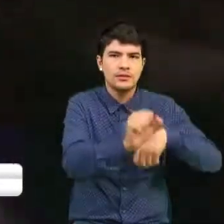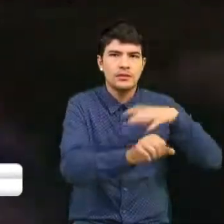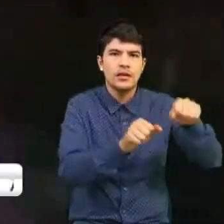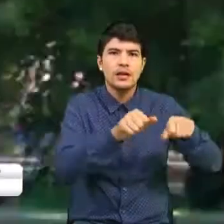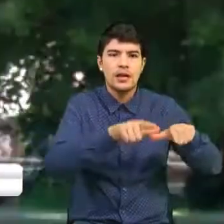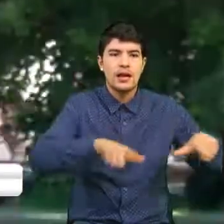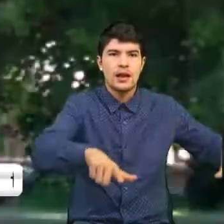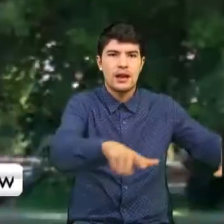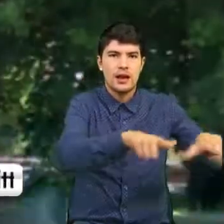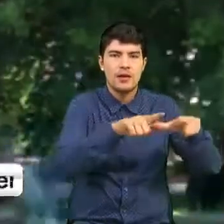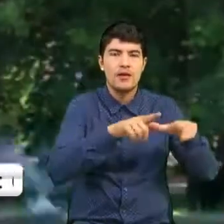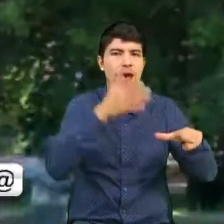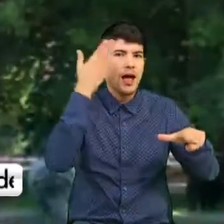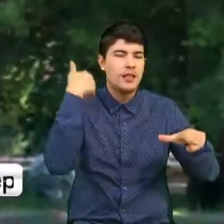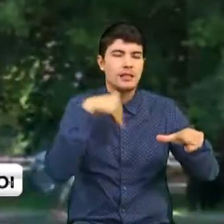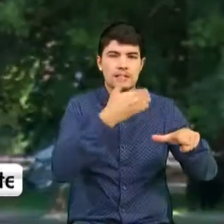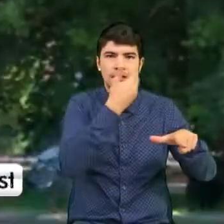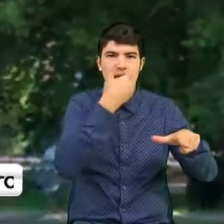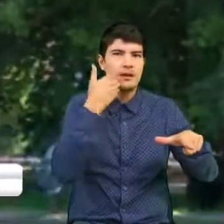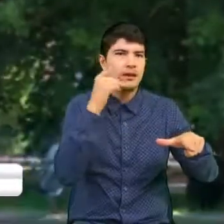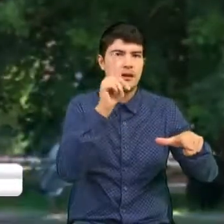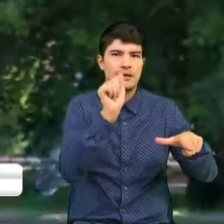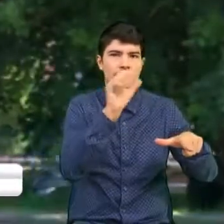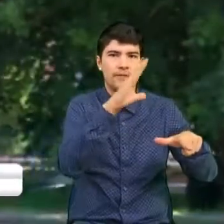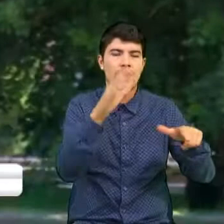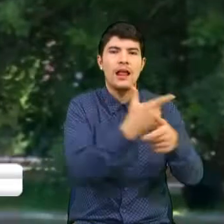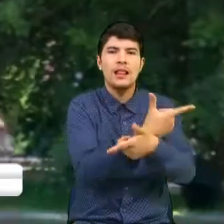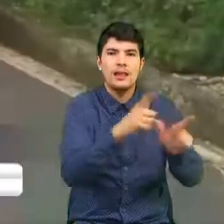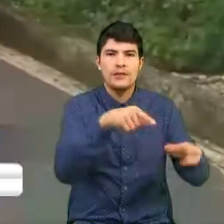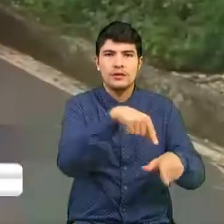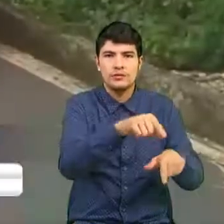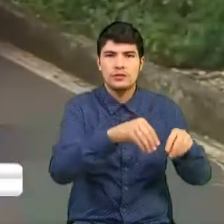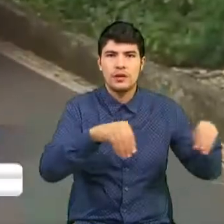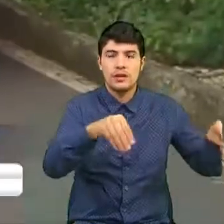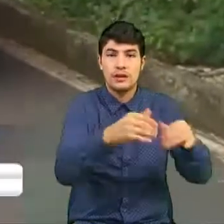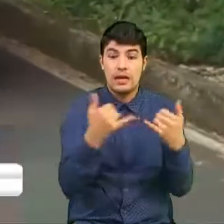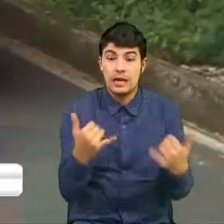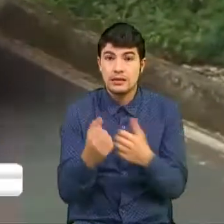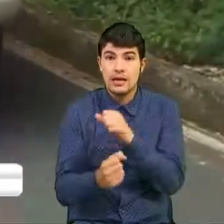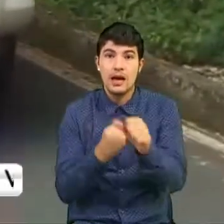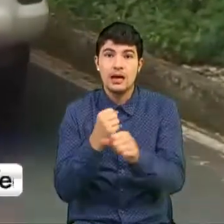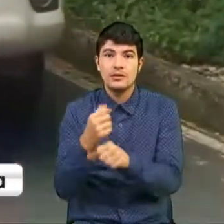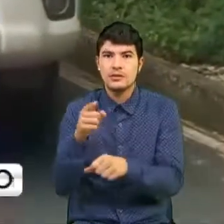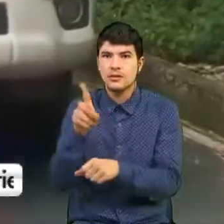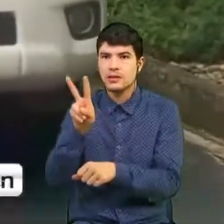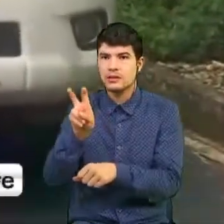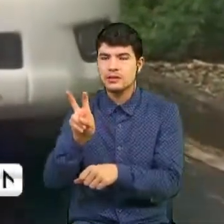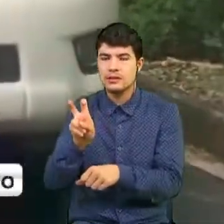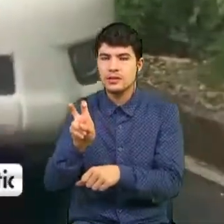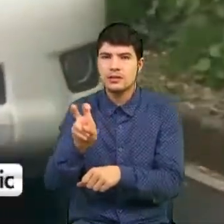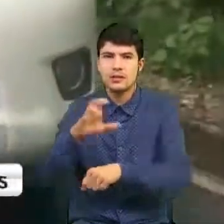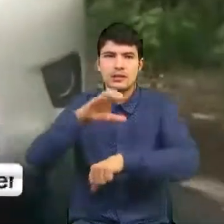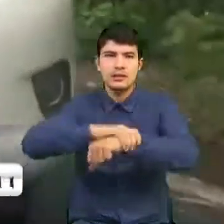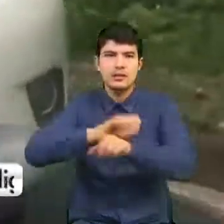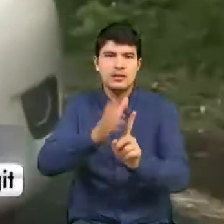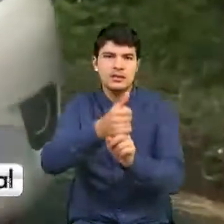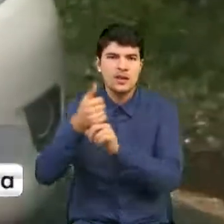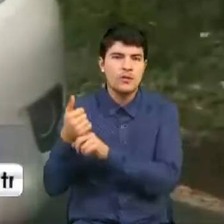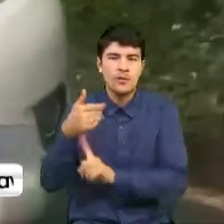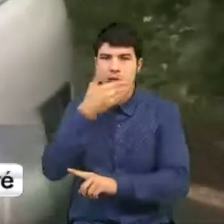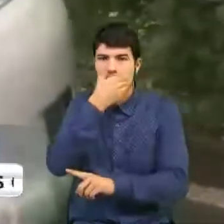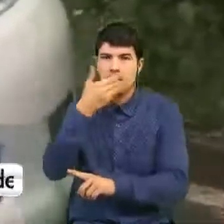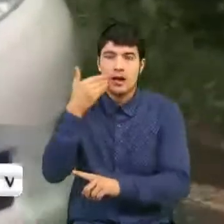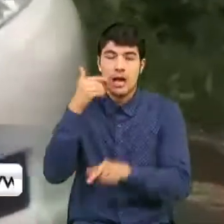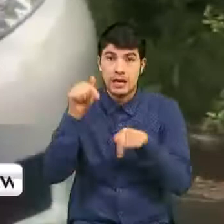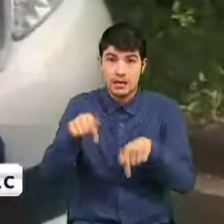regiones en lo que va corrido del año han registrados más de 17 secuestros en norte de santander y en las últimas horas se